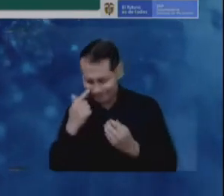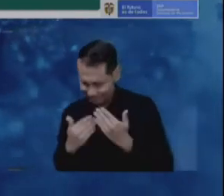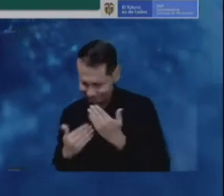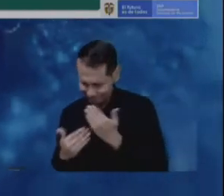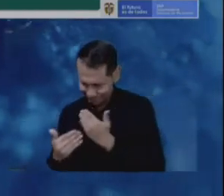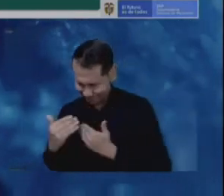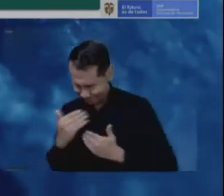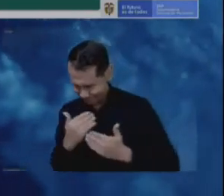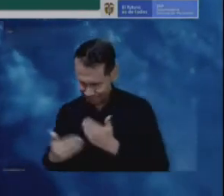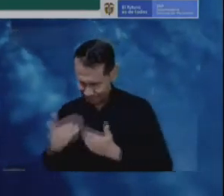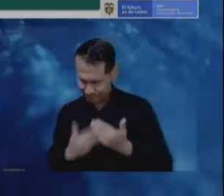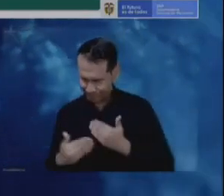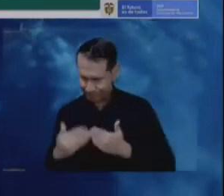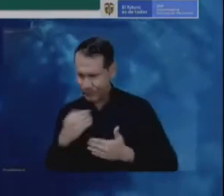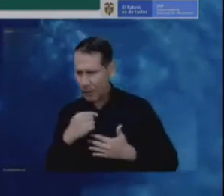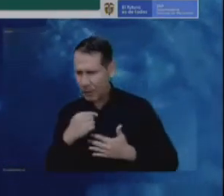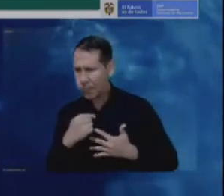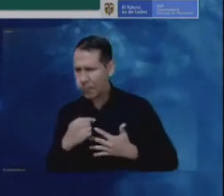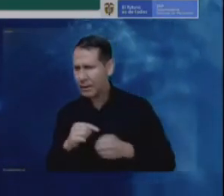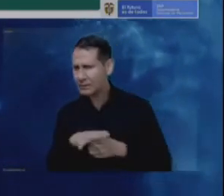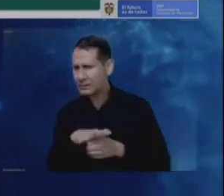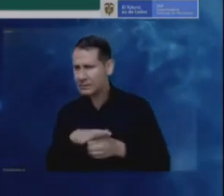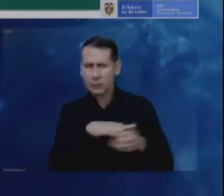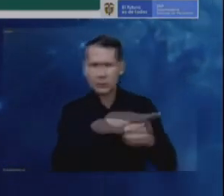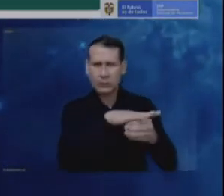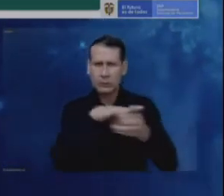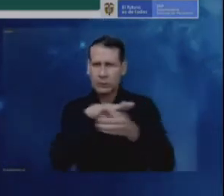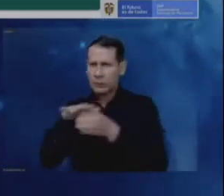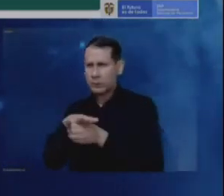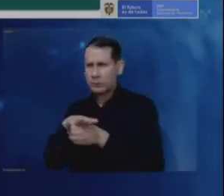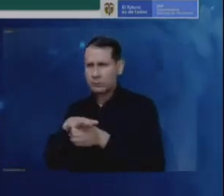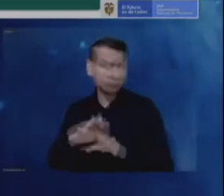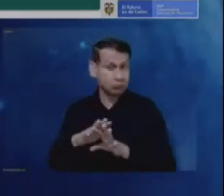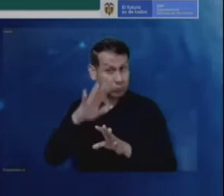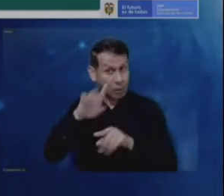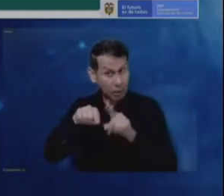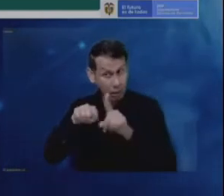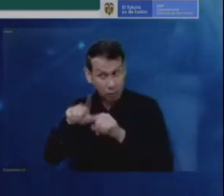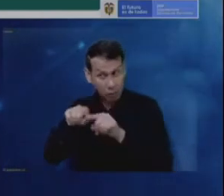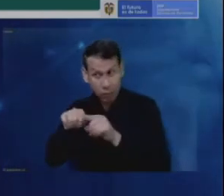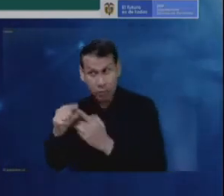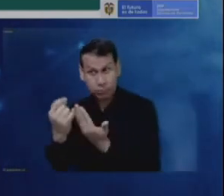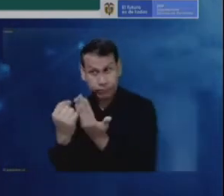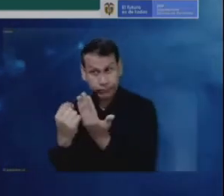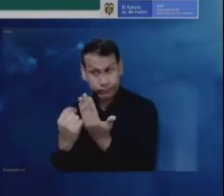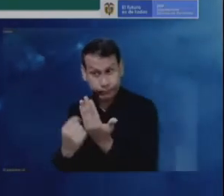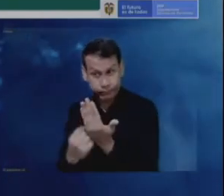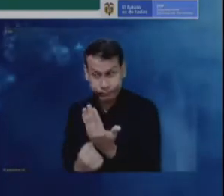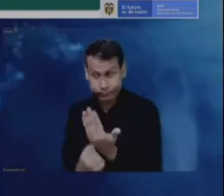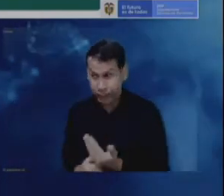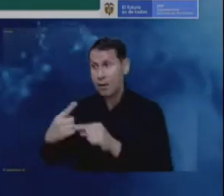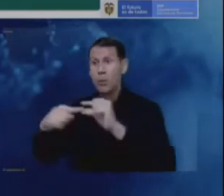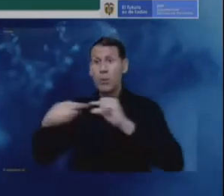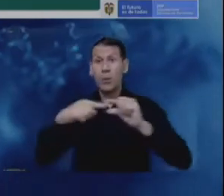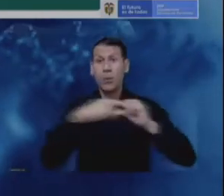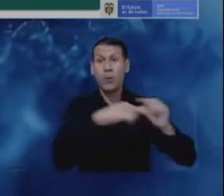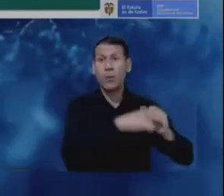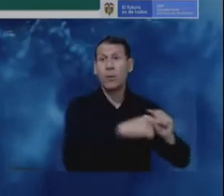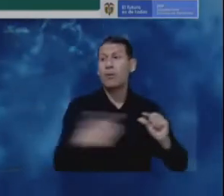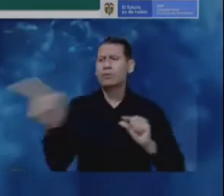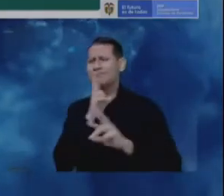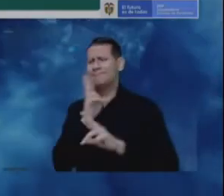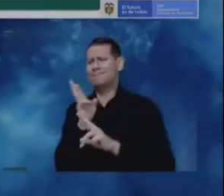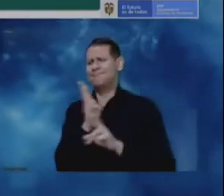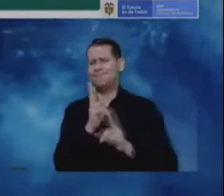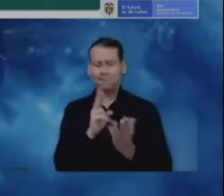condiciones. Inclusive algunos de ustedes los invitamos a responder a algunas de las encuestas que también les hemos enviado, que agradecemos también porque pues, sabemos que a